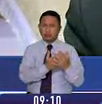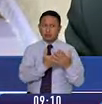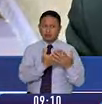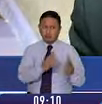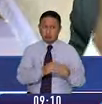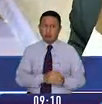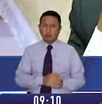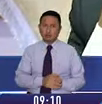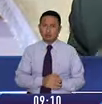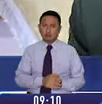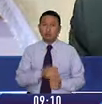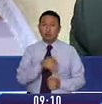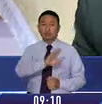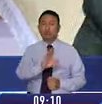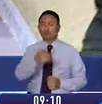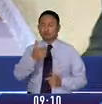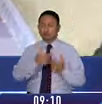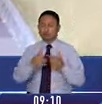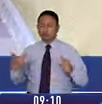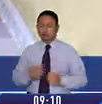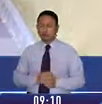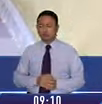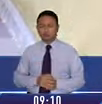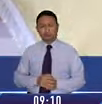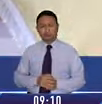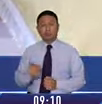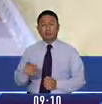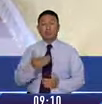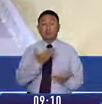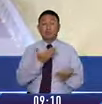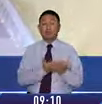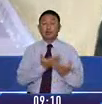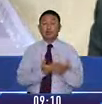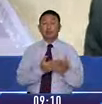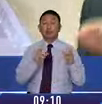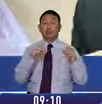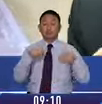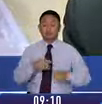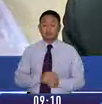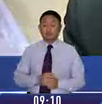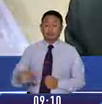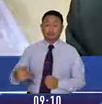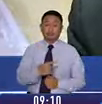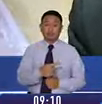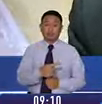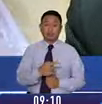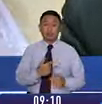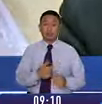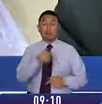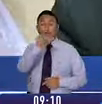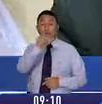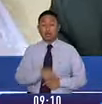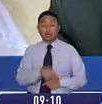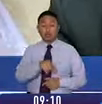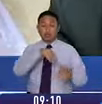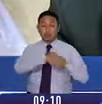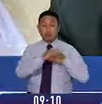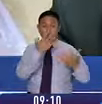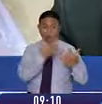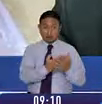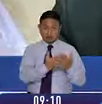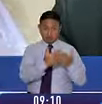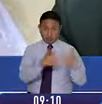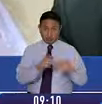ejecutoriada, se les conceda la libertad. La propuesta es que no se puede conceder la libertad, sino que tiene que haber